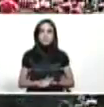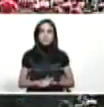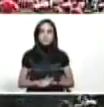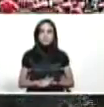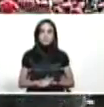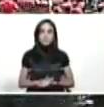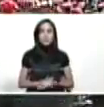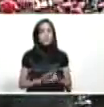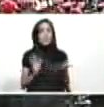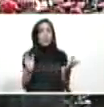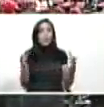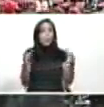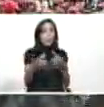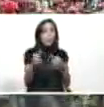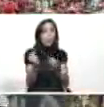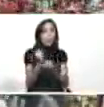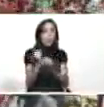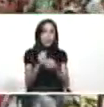La clase obrera